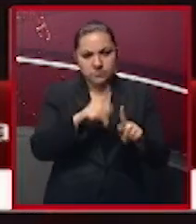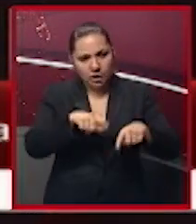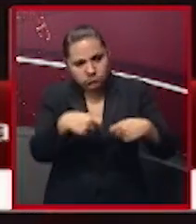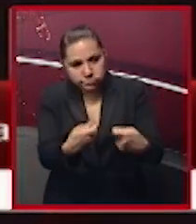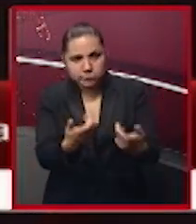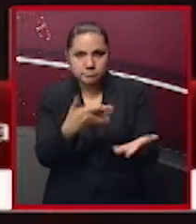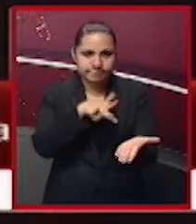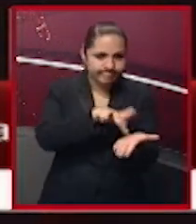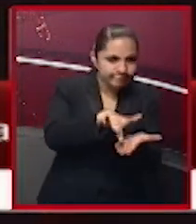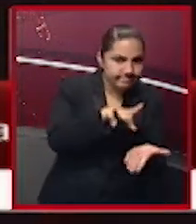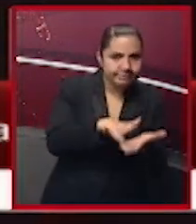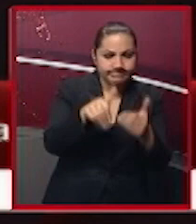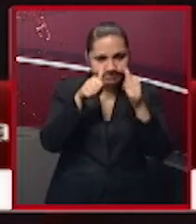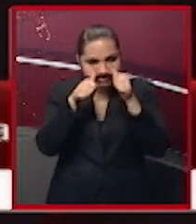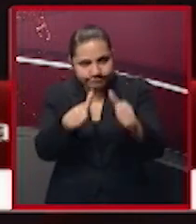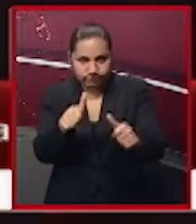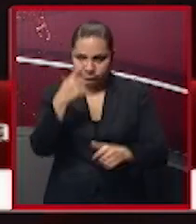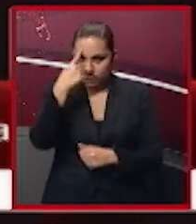situación.